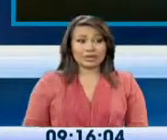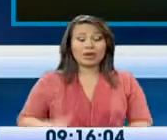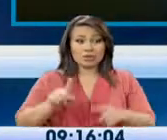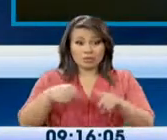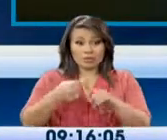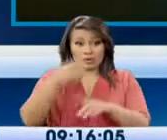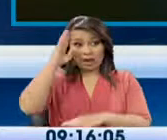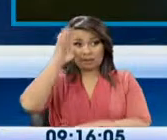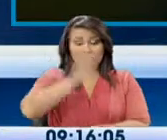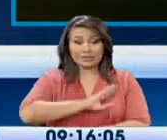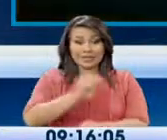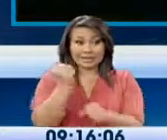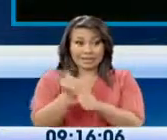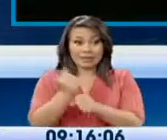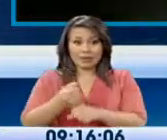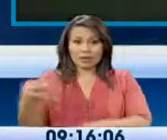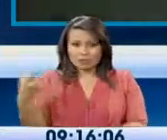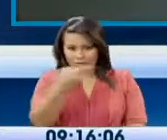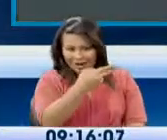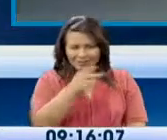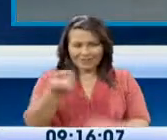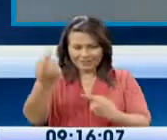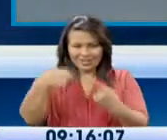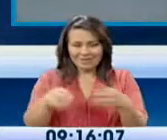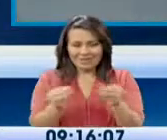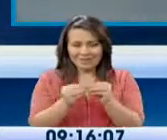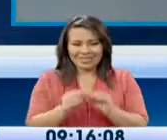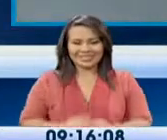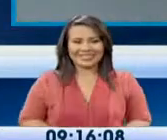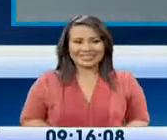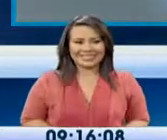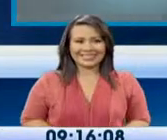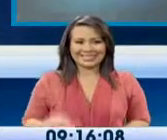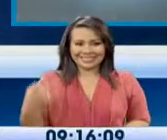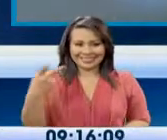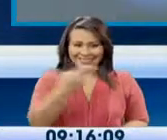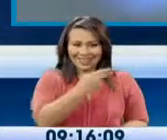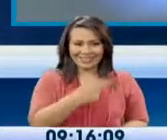policía sigue actuando, nosotros nos vamos a un corte? Entonces, nos vamos a un corte. Ya regresamos.